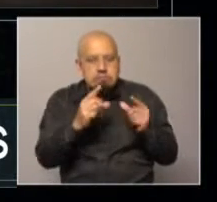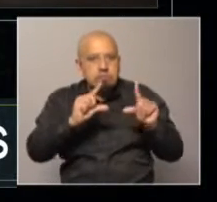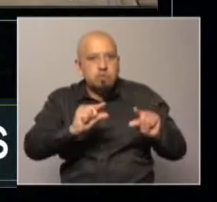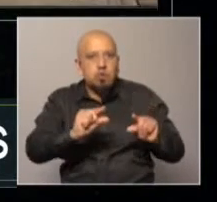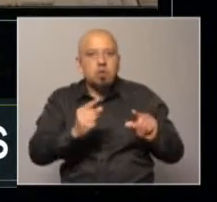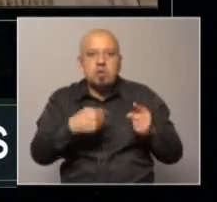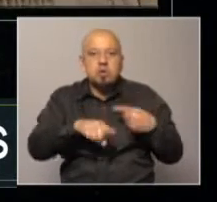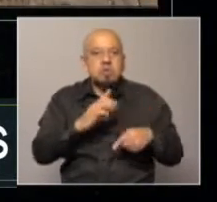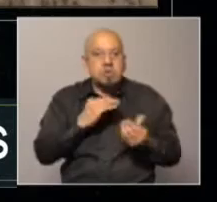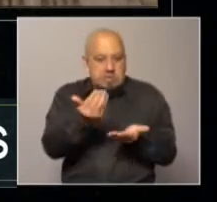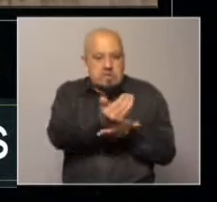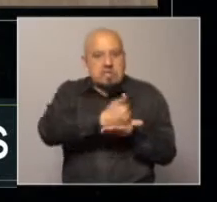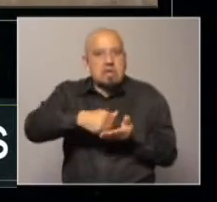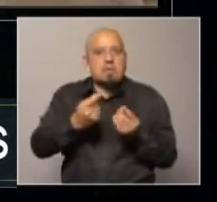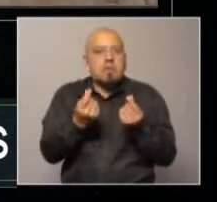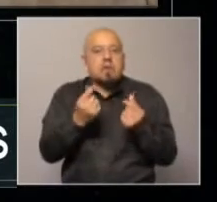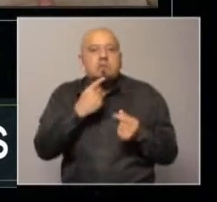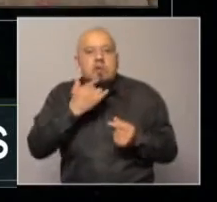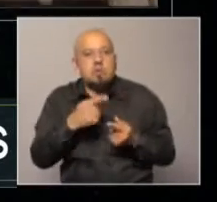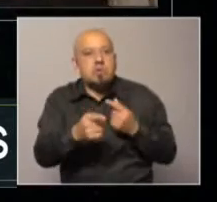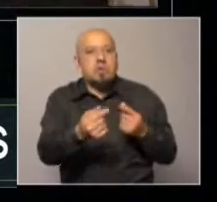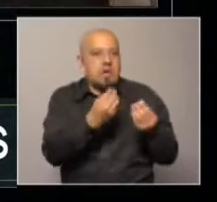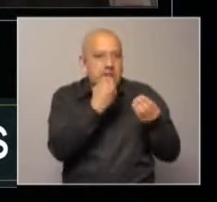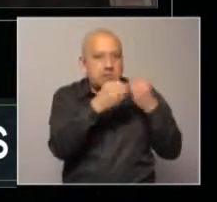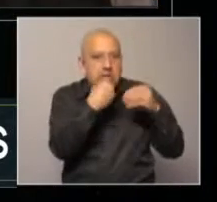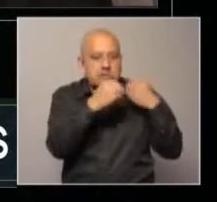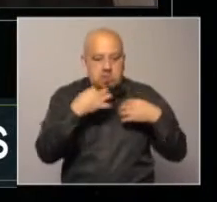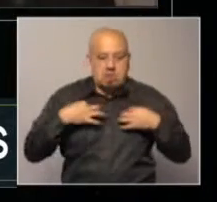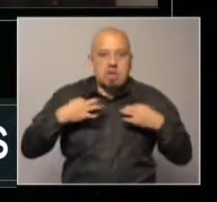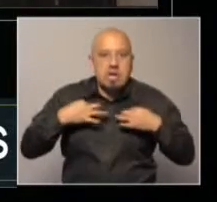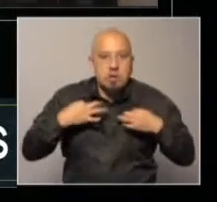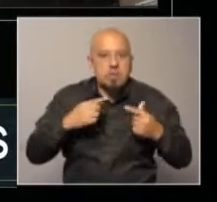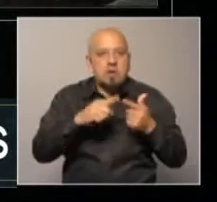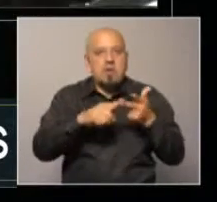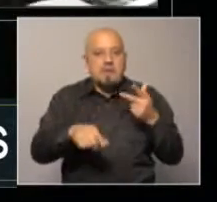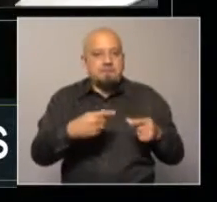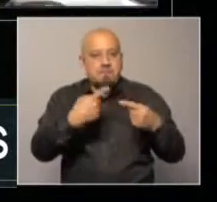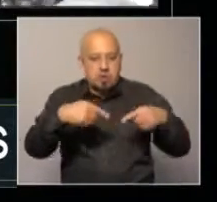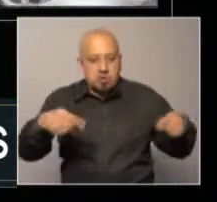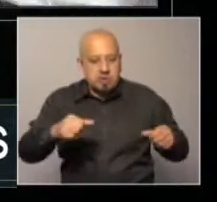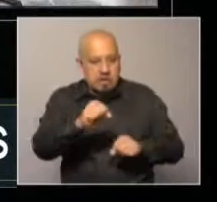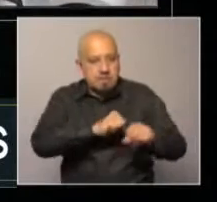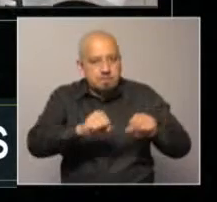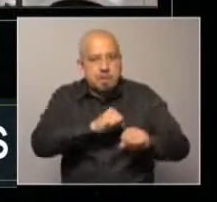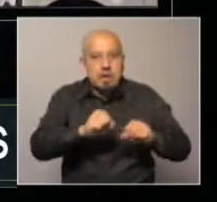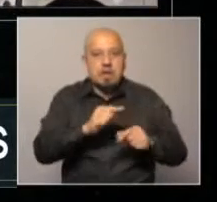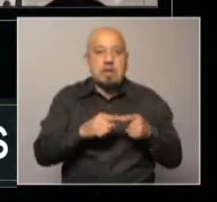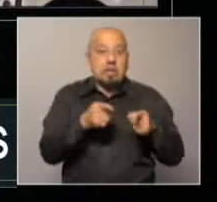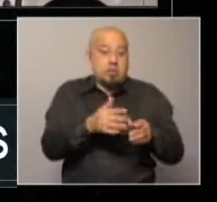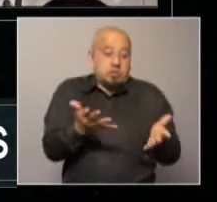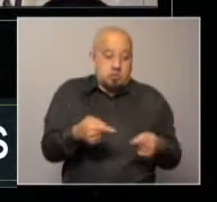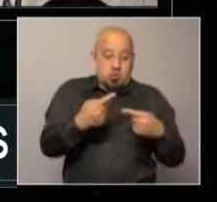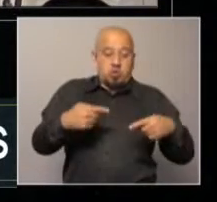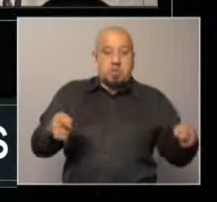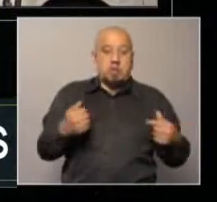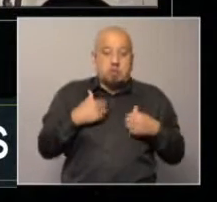esenciales y más sensibles para el INISA, ¿no? Como por ejemplo la alimentación, la vestimenta, los productos de limpieza, que es en lo que nosotros tenemos que tener como